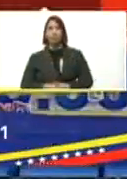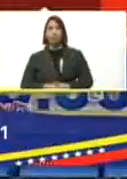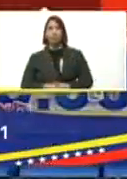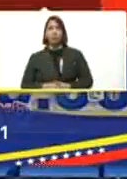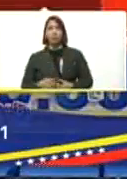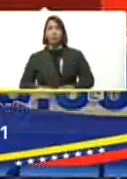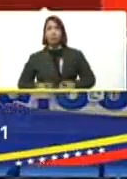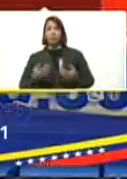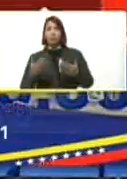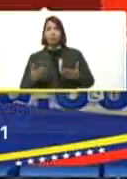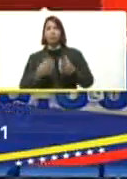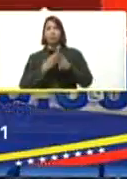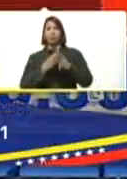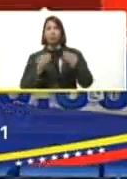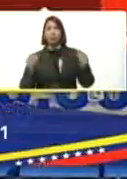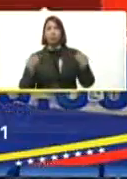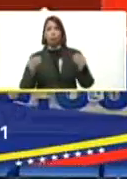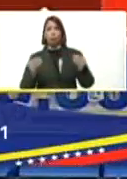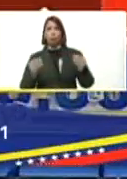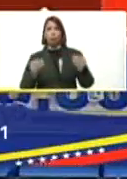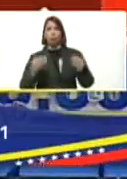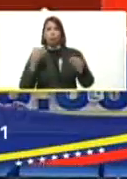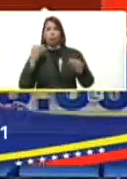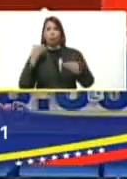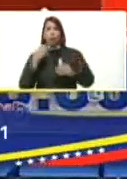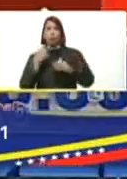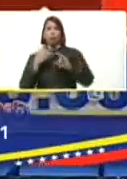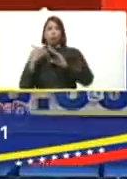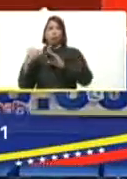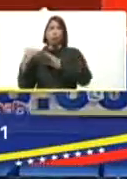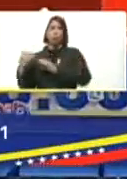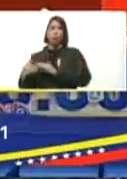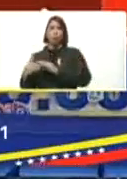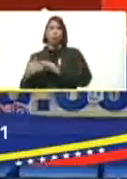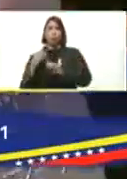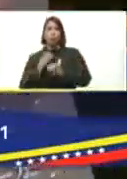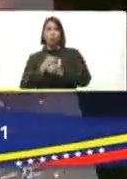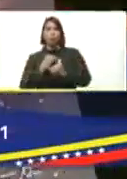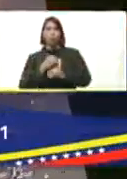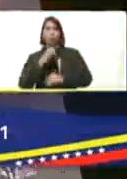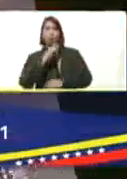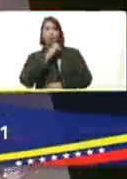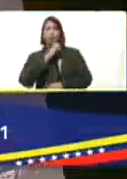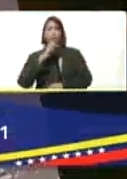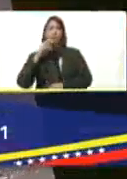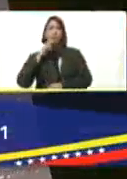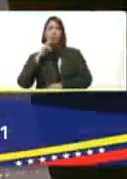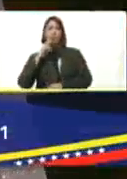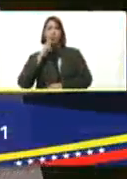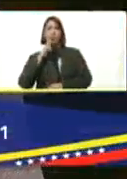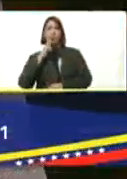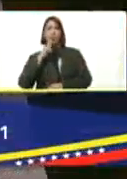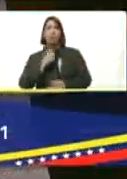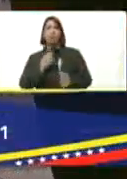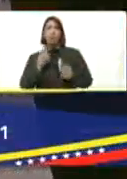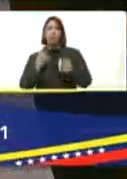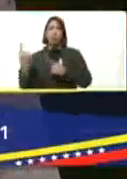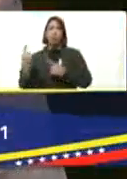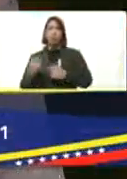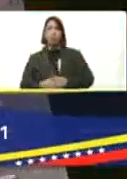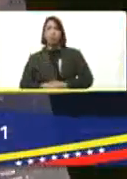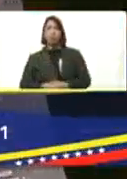regalo a todos en mis redes sociales pronto. Aquí está, Evo Operación Rescate, una